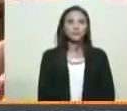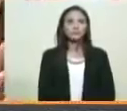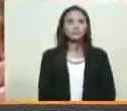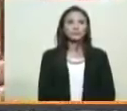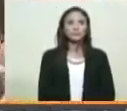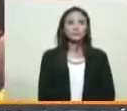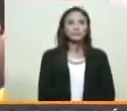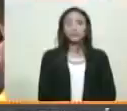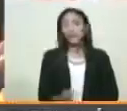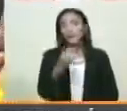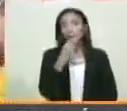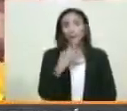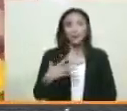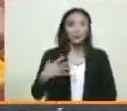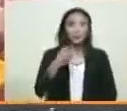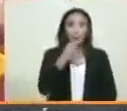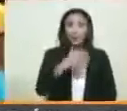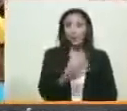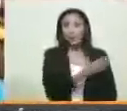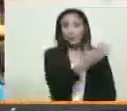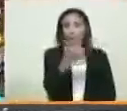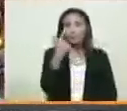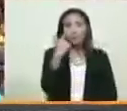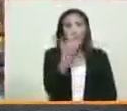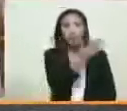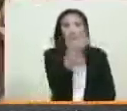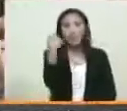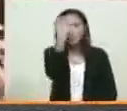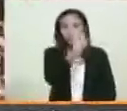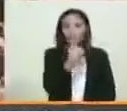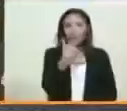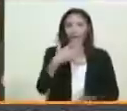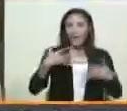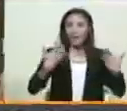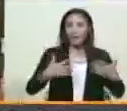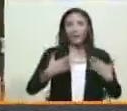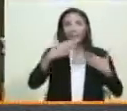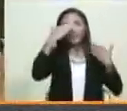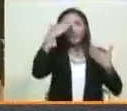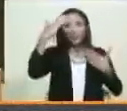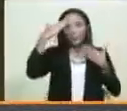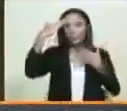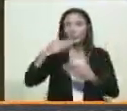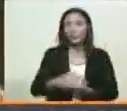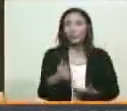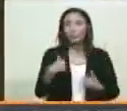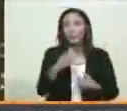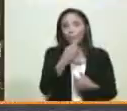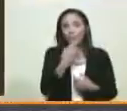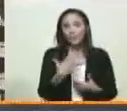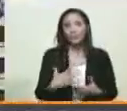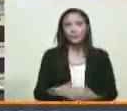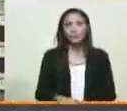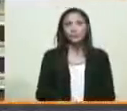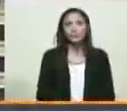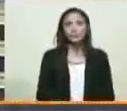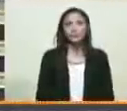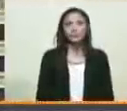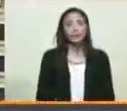Una belleza ver sus ojos, ver su saludo, ver su